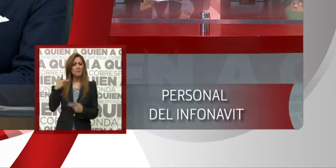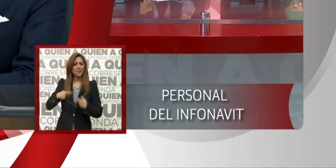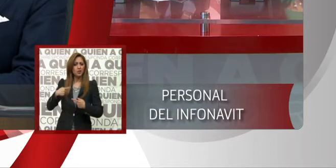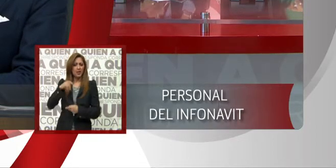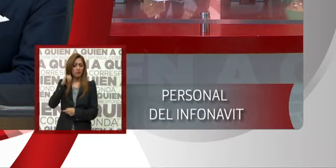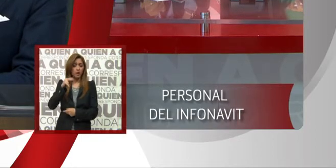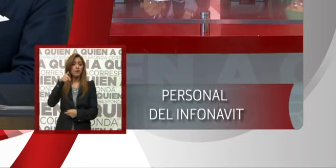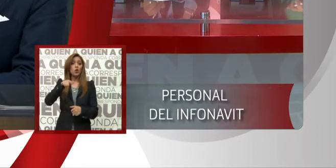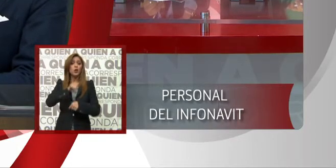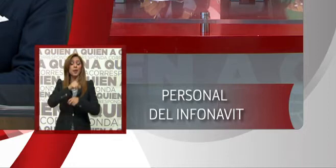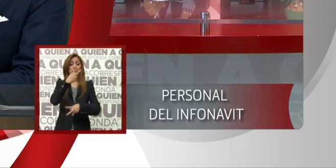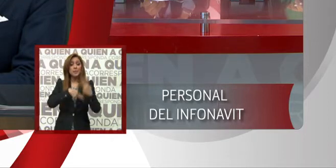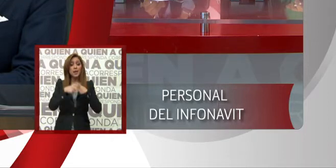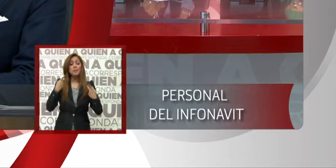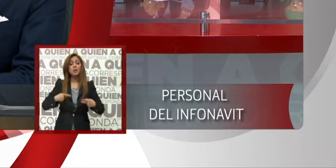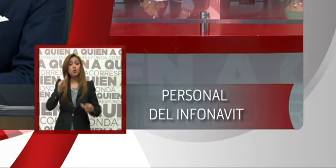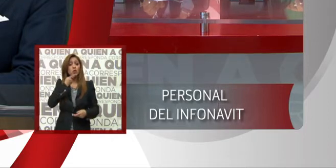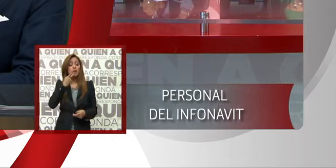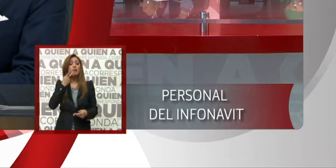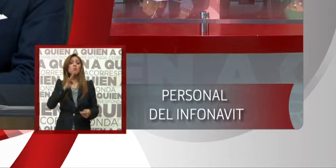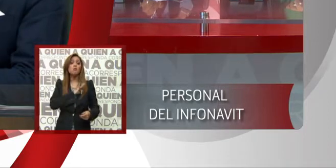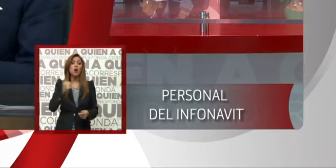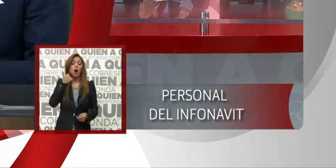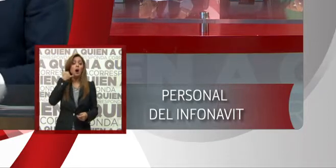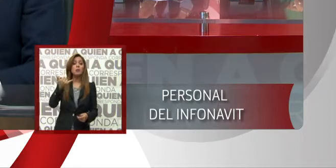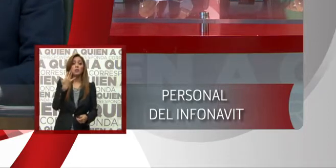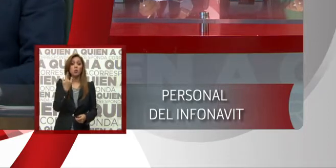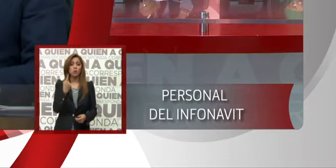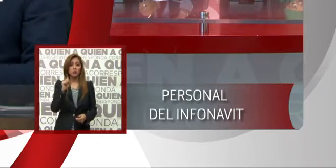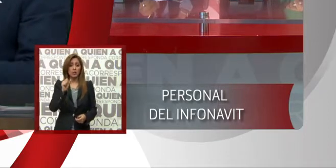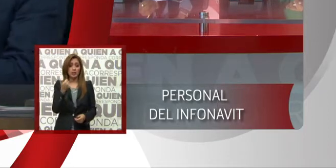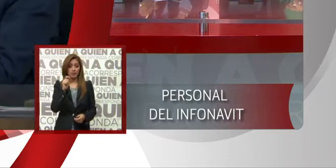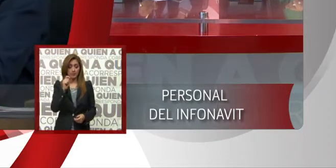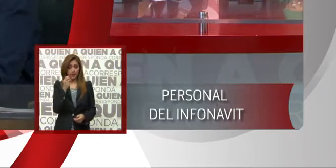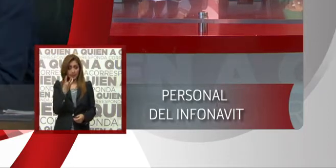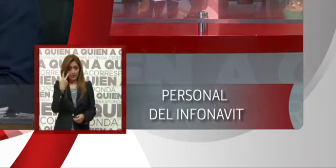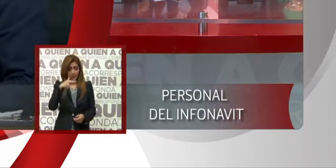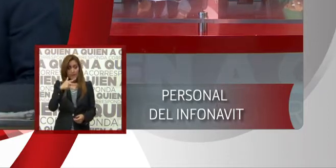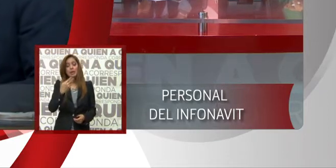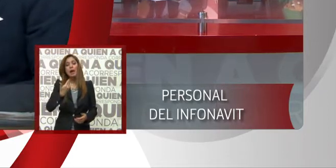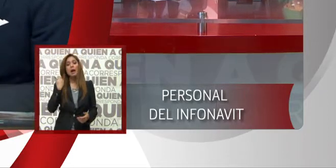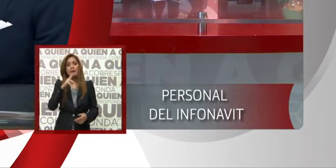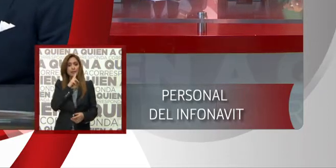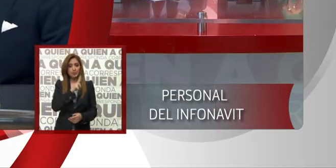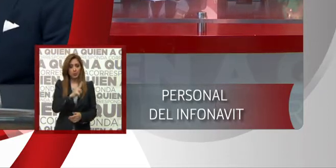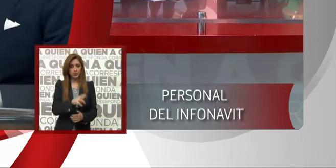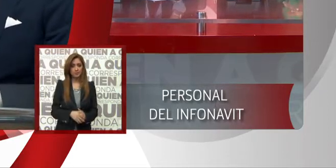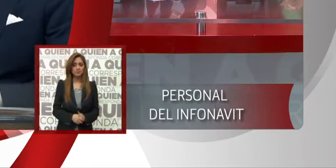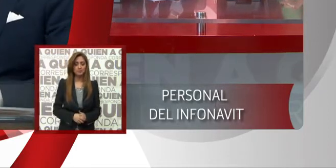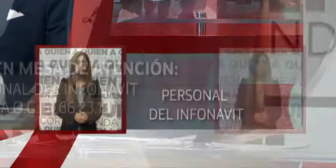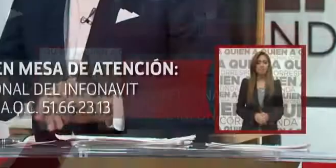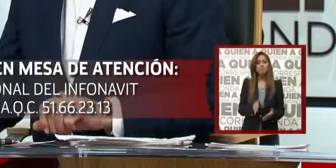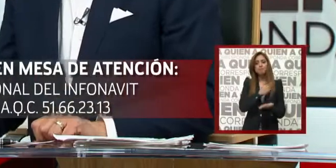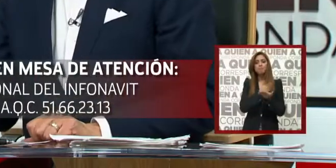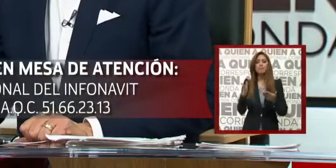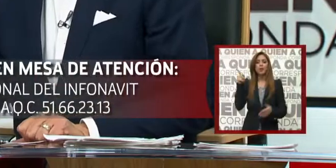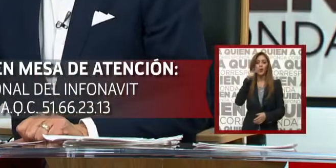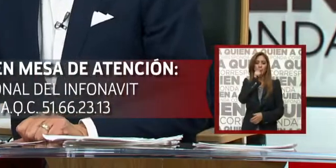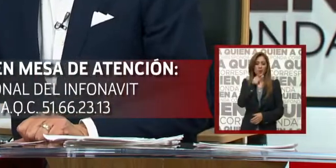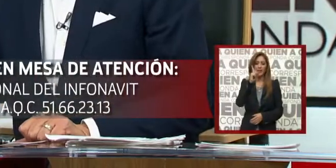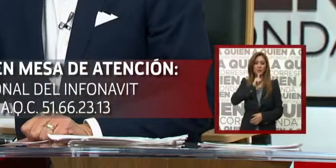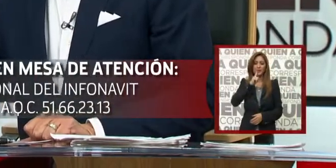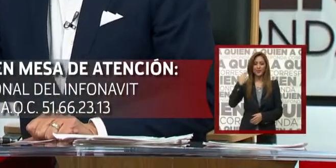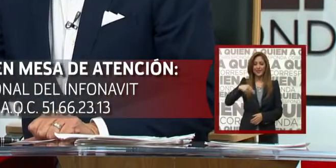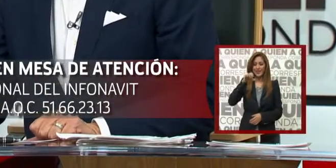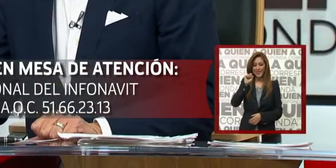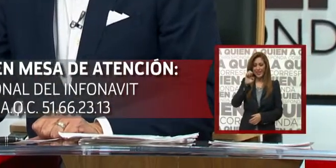aquí 5166-2313. Ellos podrían contestarle de inmediato. Gracias, Elena Ruiz. Me manda